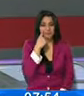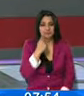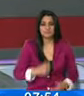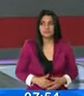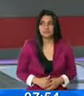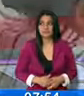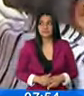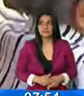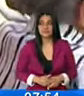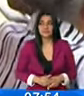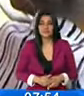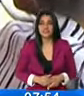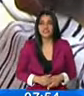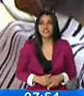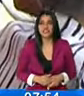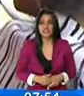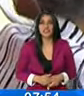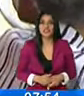veamos.